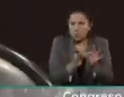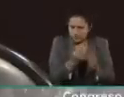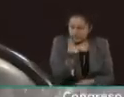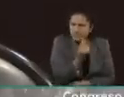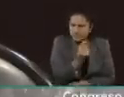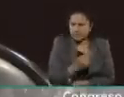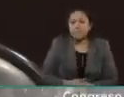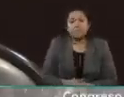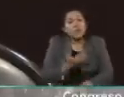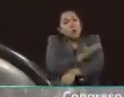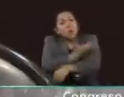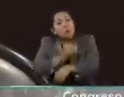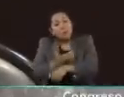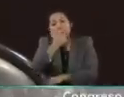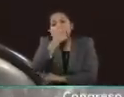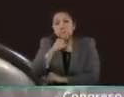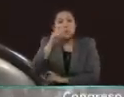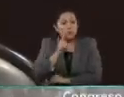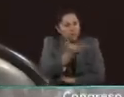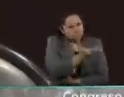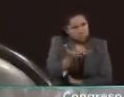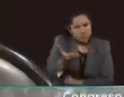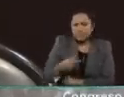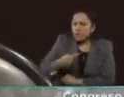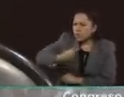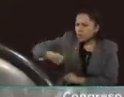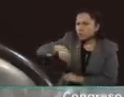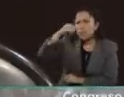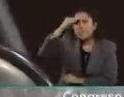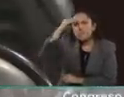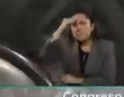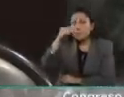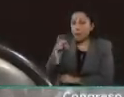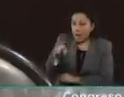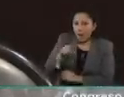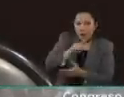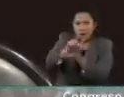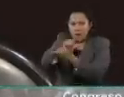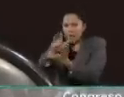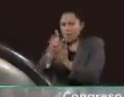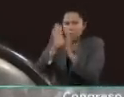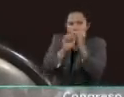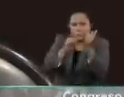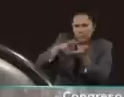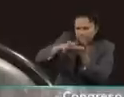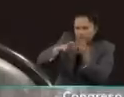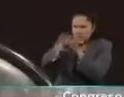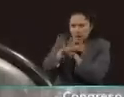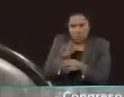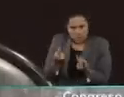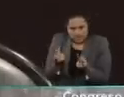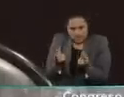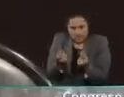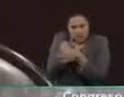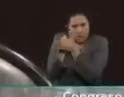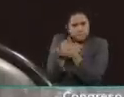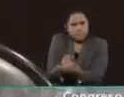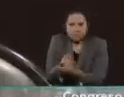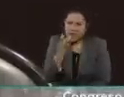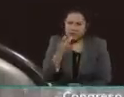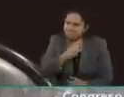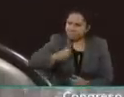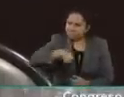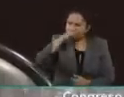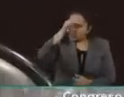compañeros, no creemos en la premura de ocasión para aprobar reformas. Por eso postulamos una auténtica y profunda reforma al